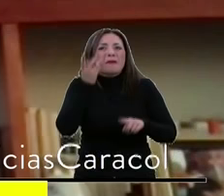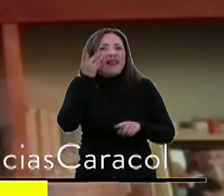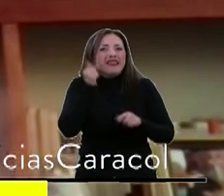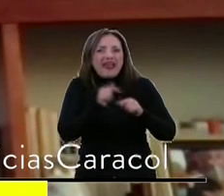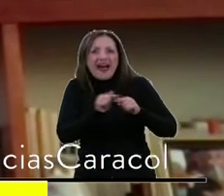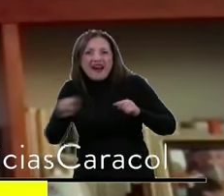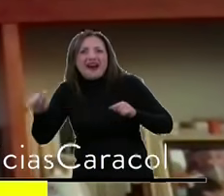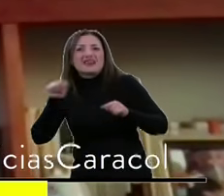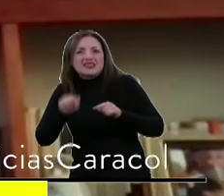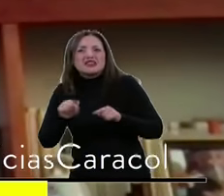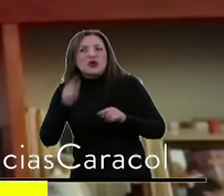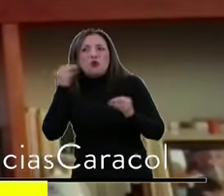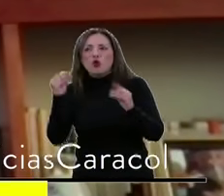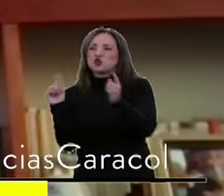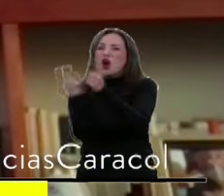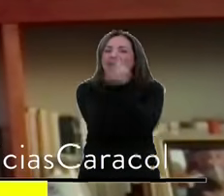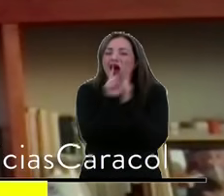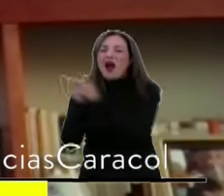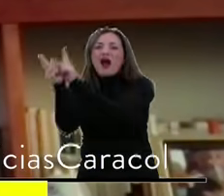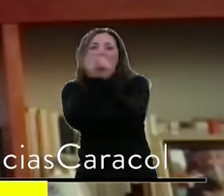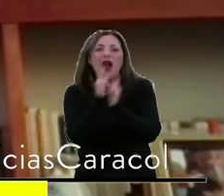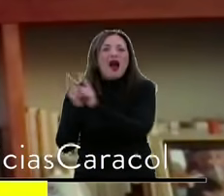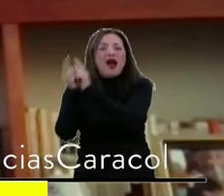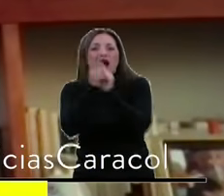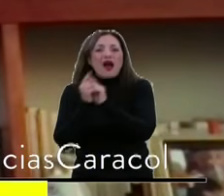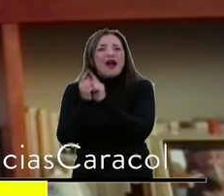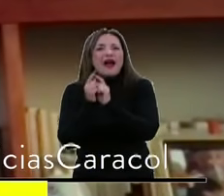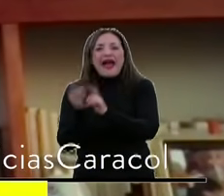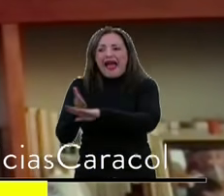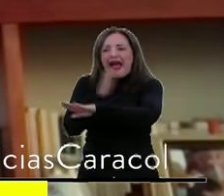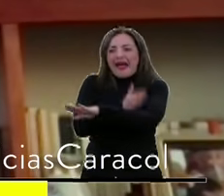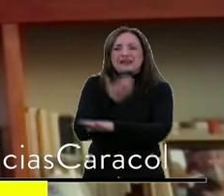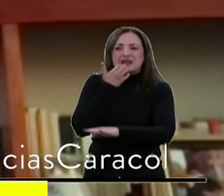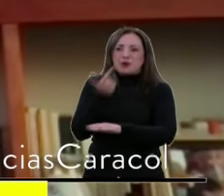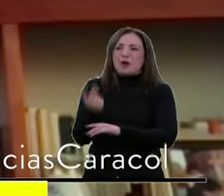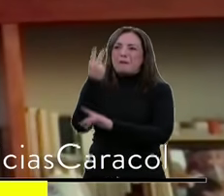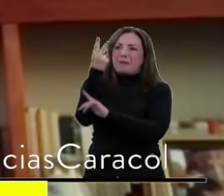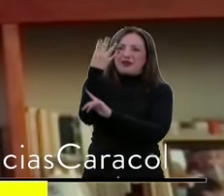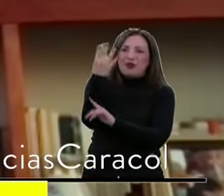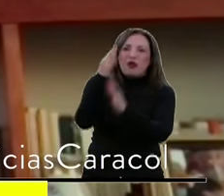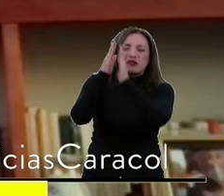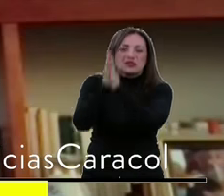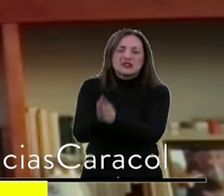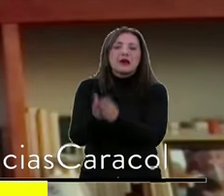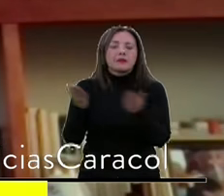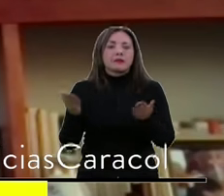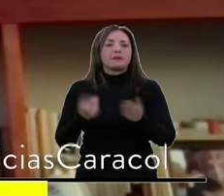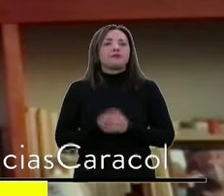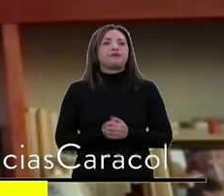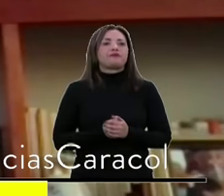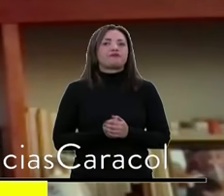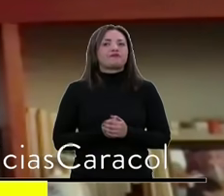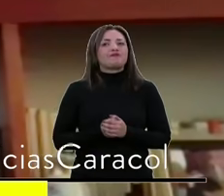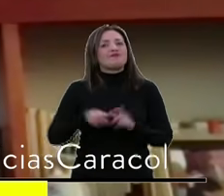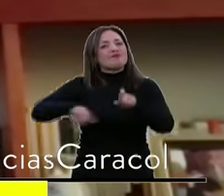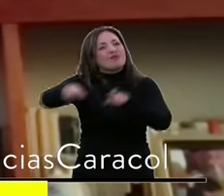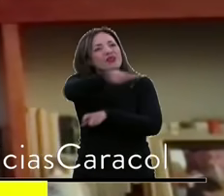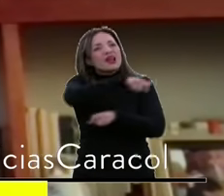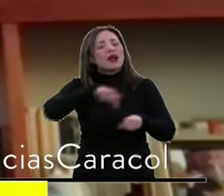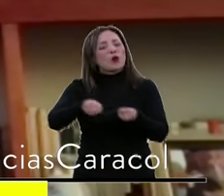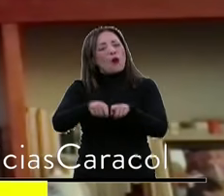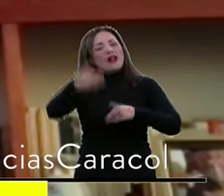viendo mucho contacto mucha interacción previa incluso al 24 la gente tome conciencia